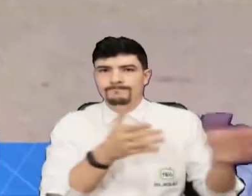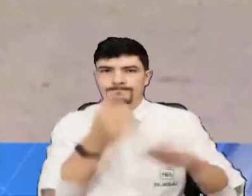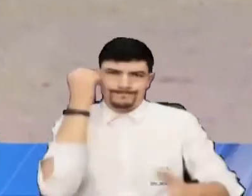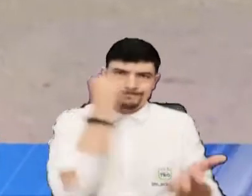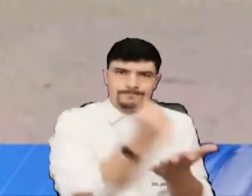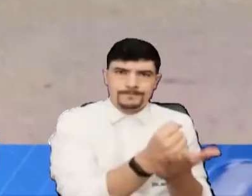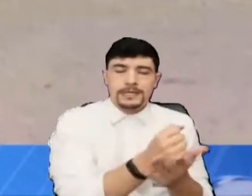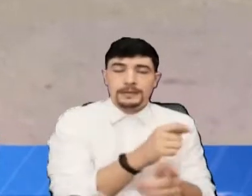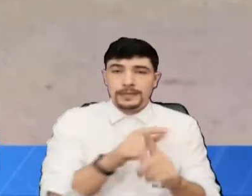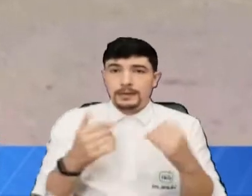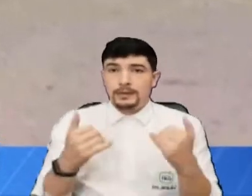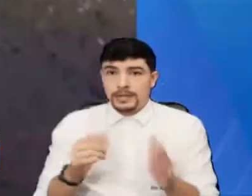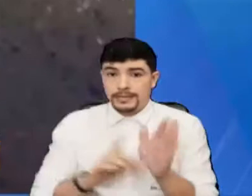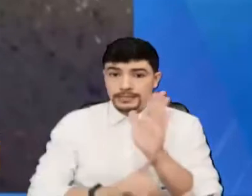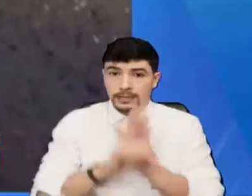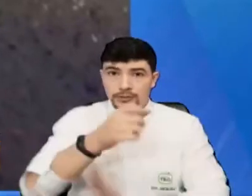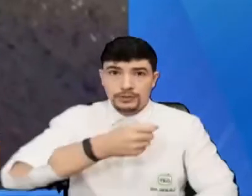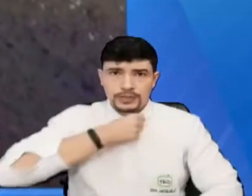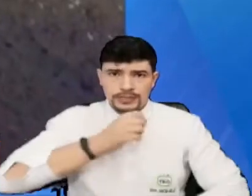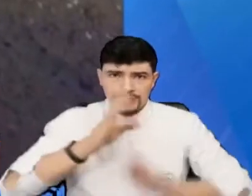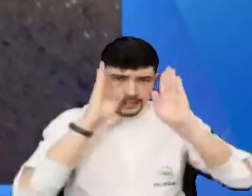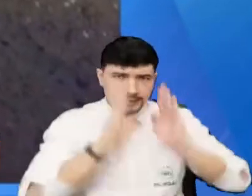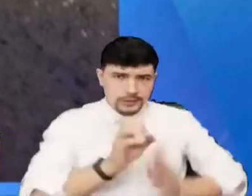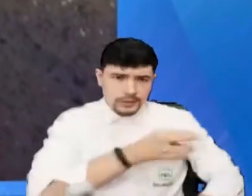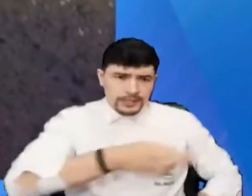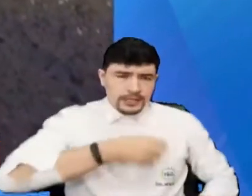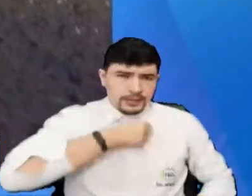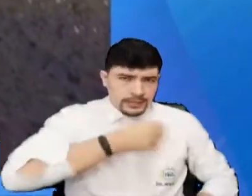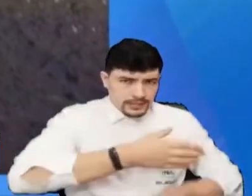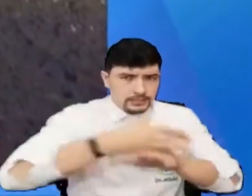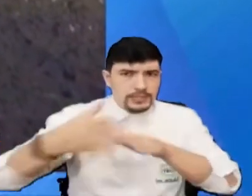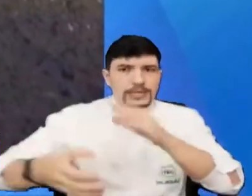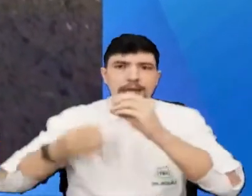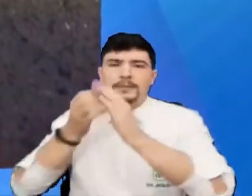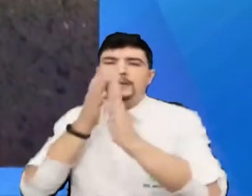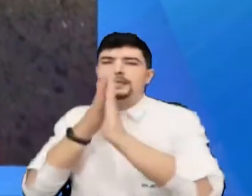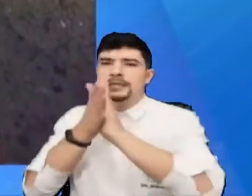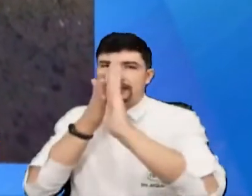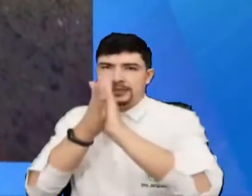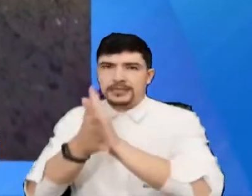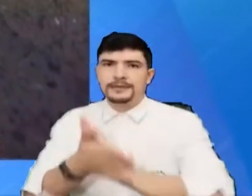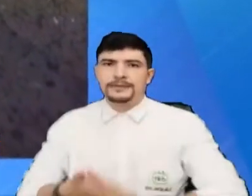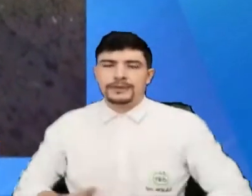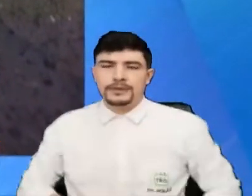Nosotros estaremos muy pendientes para contarles más sobre este lamentable hecho.